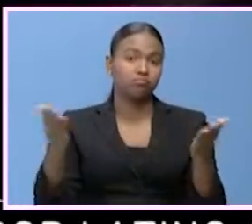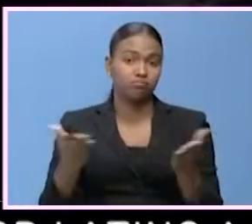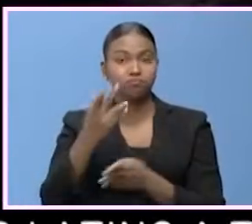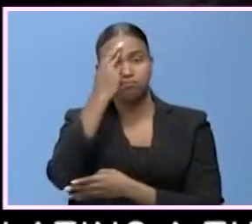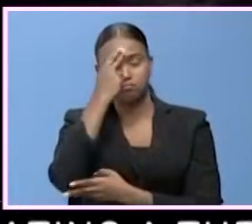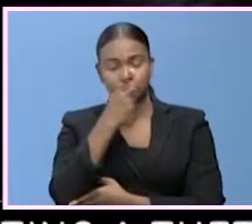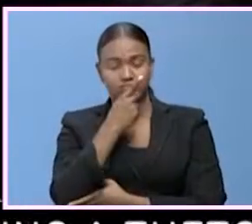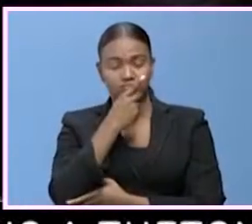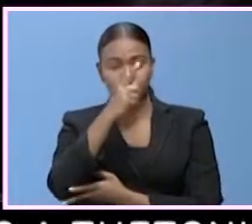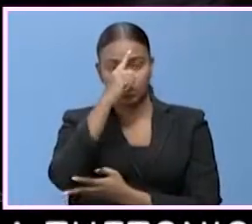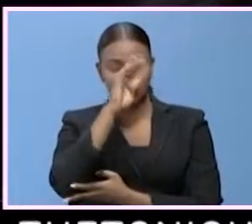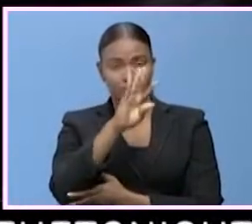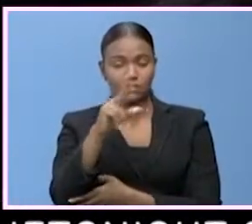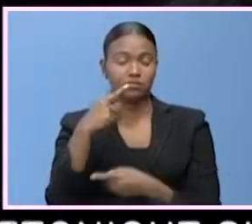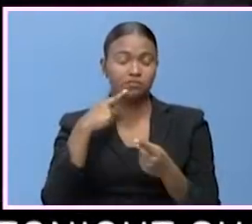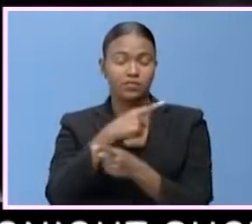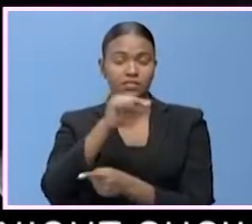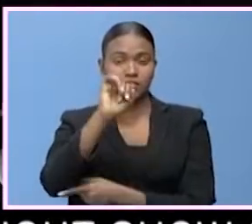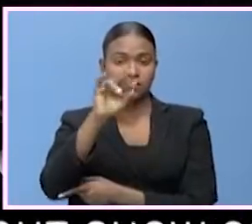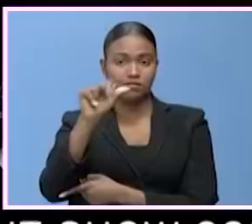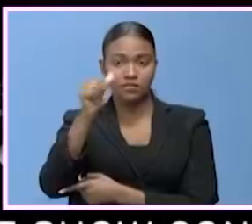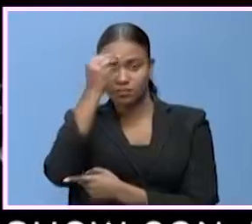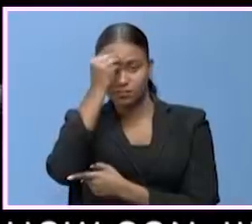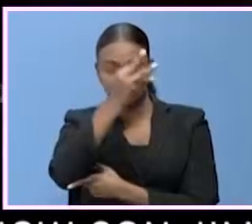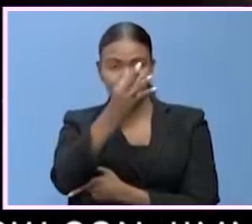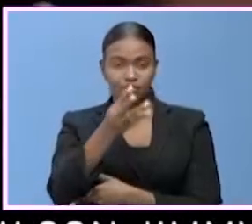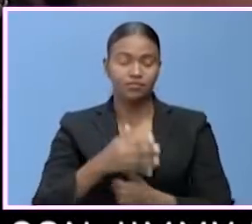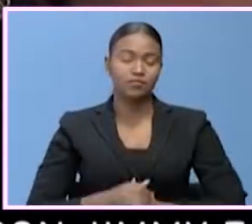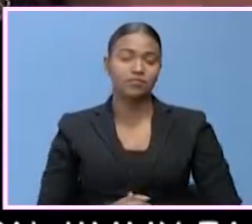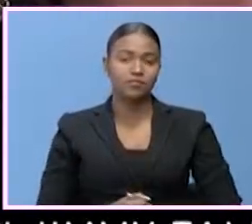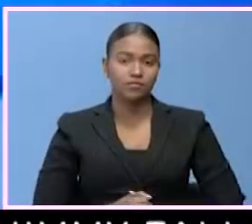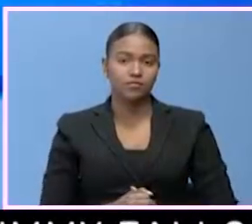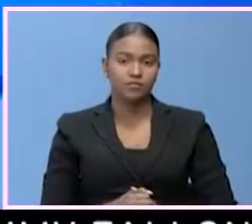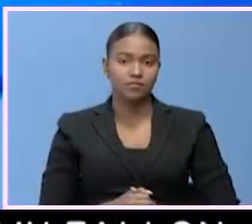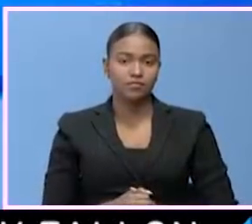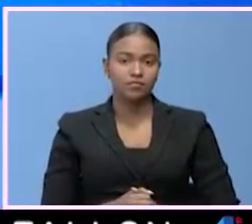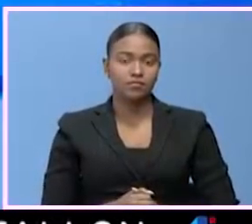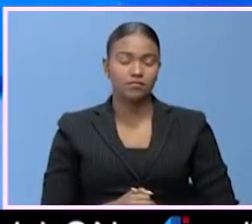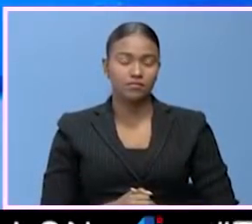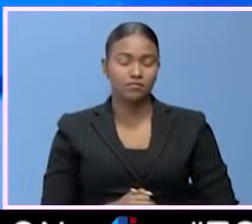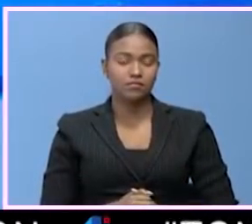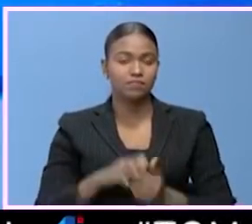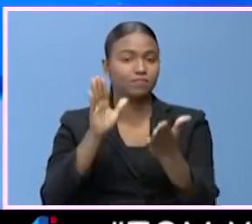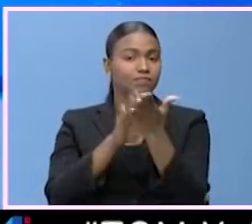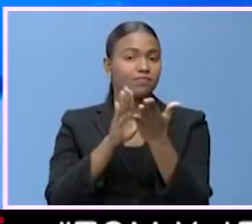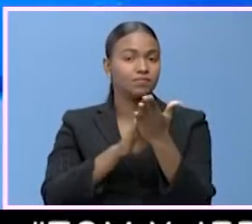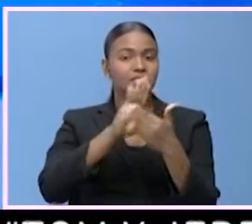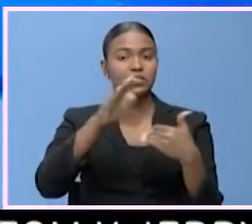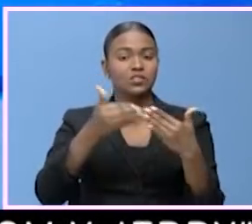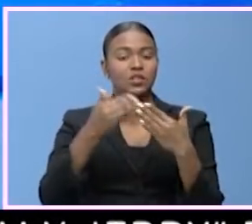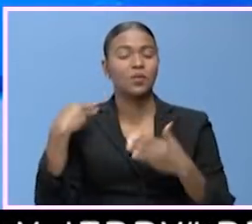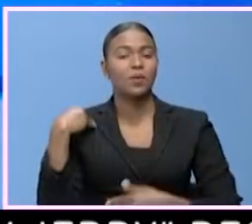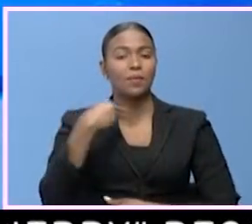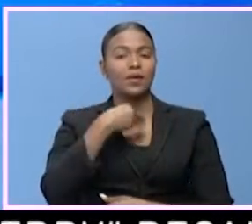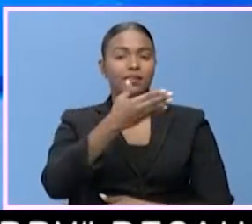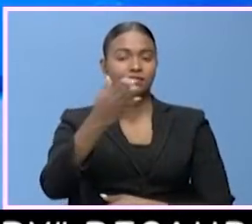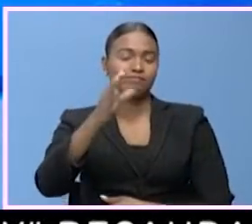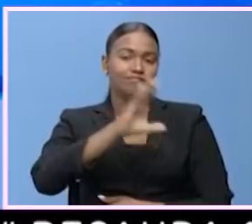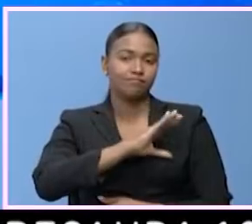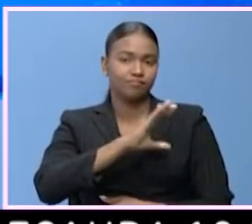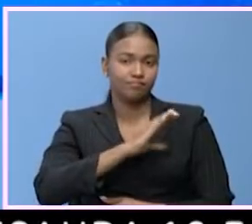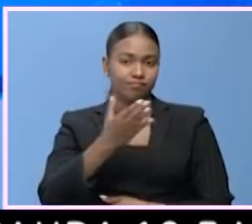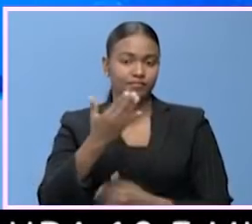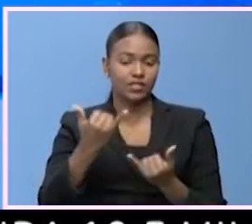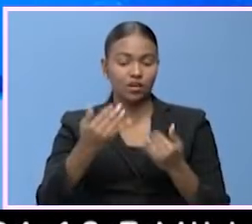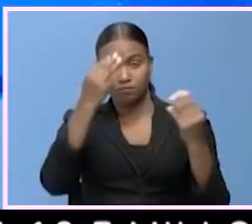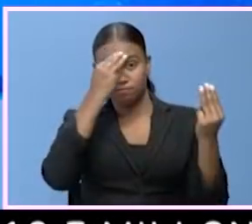Para 4RD Noticias, Silvia Infante. Felicidades para todos los miembros de la Policía Nacional